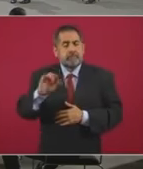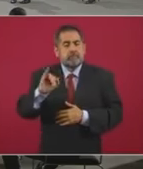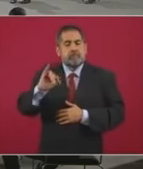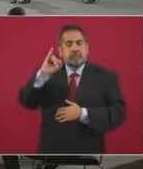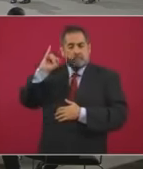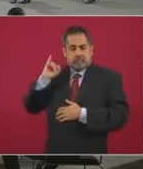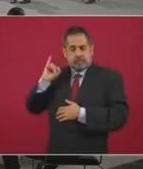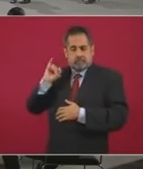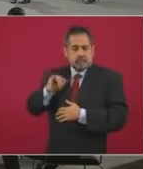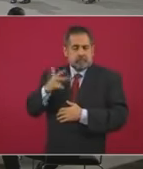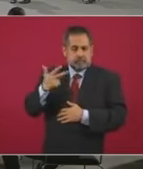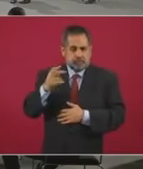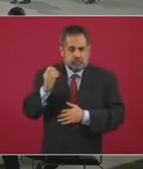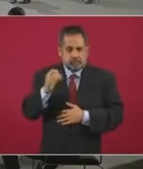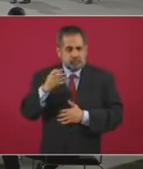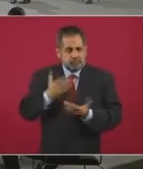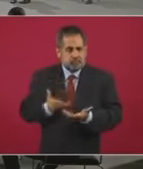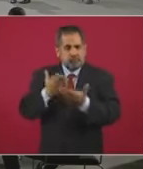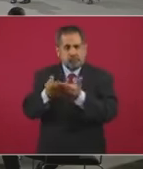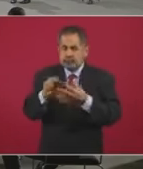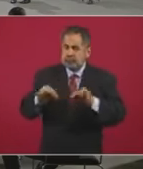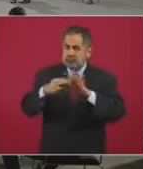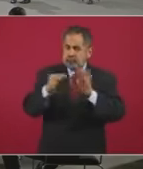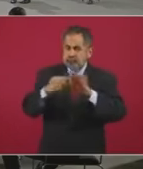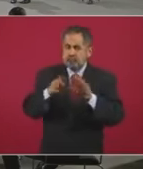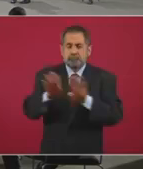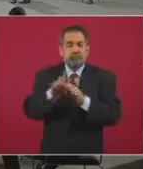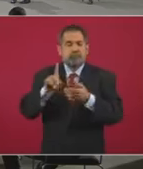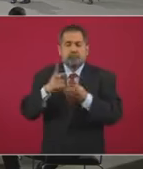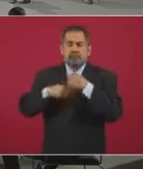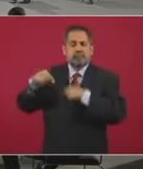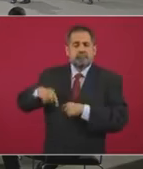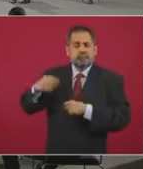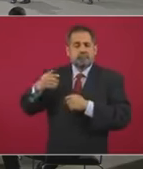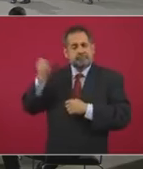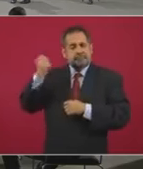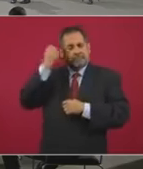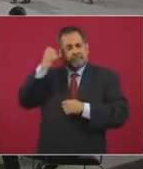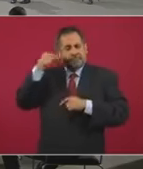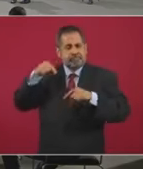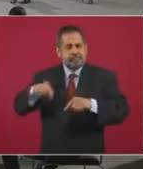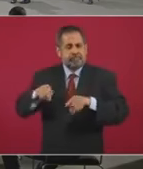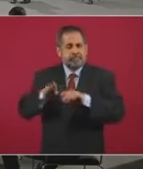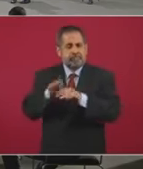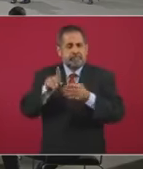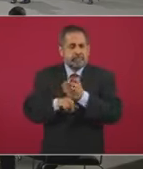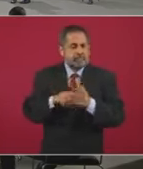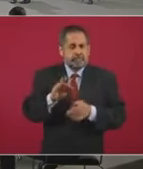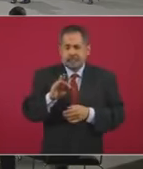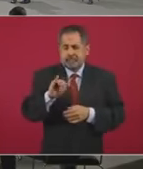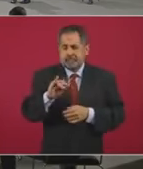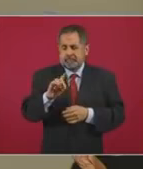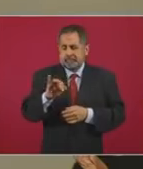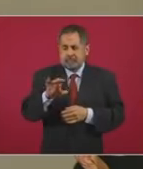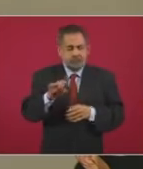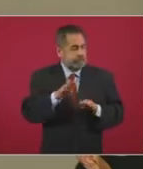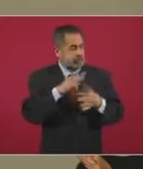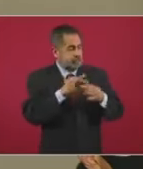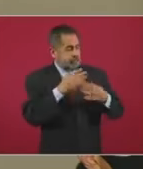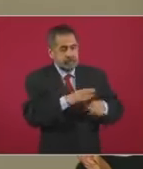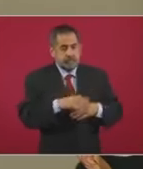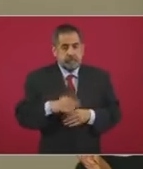8 de octubre yo le planteaba la importancia de que se presentara aquí en la mañanera una exposición sobre la extinción de los fideicomisos. A las 2 semanas